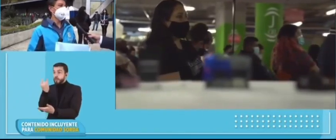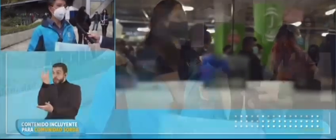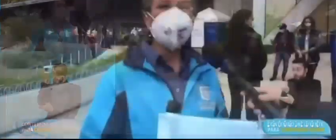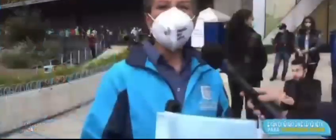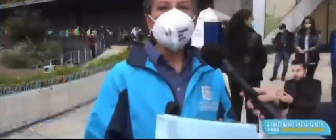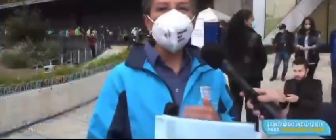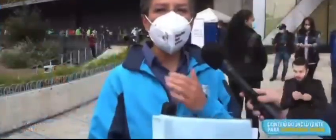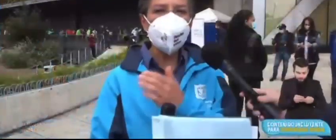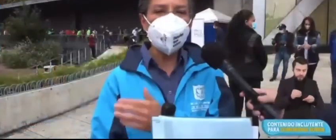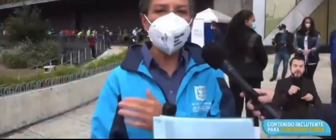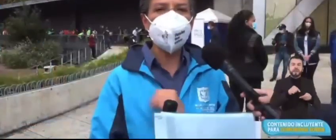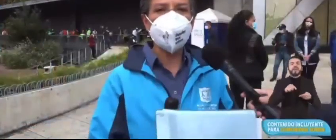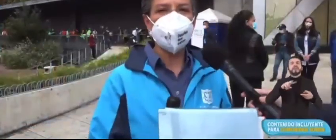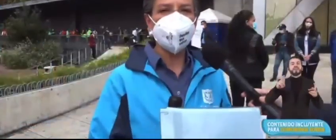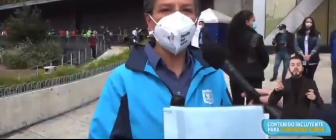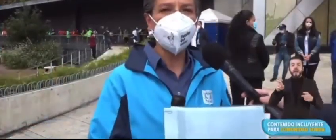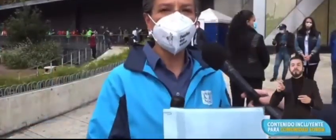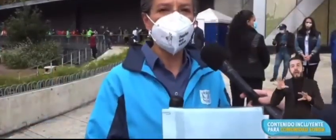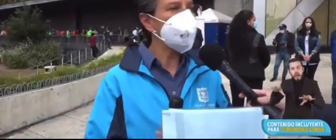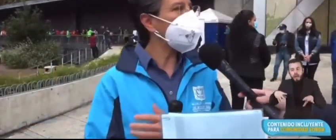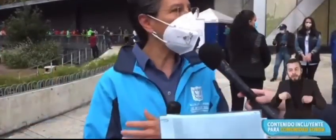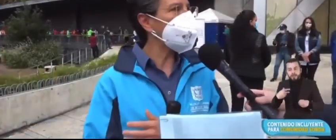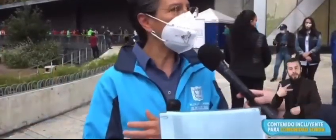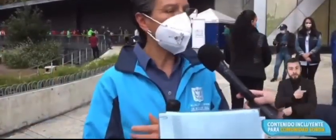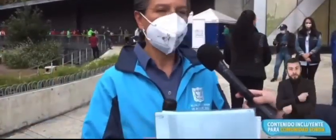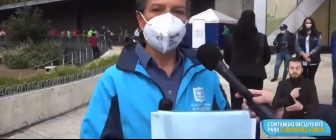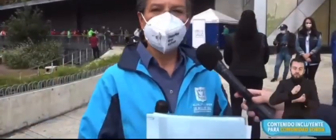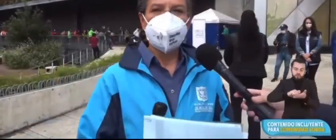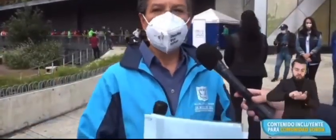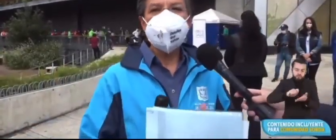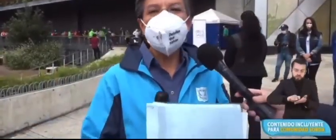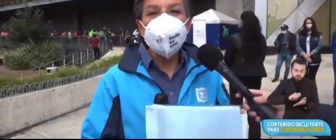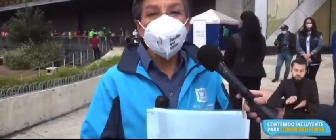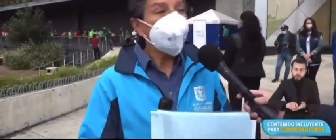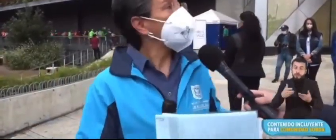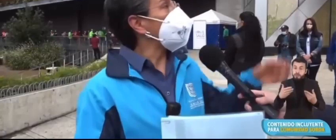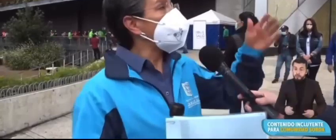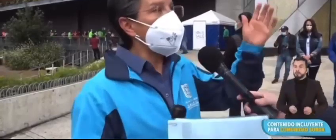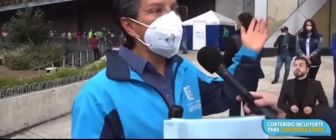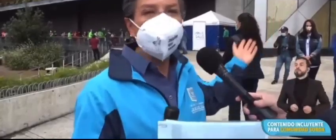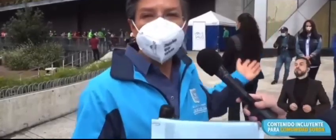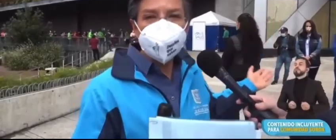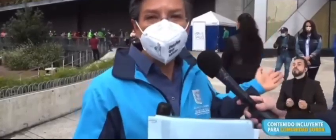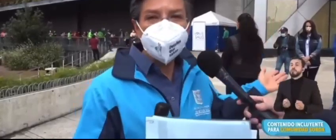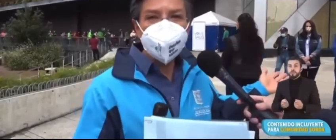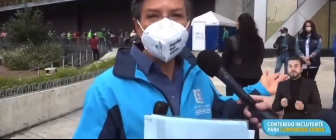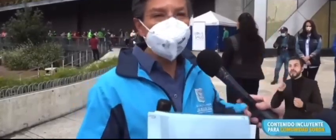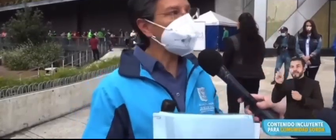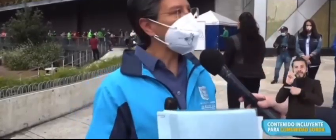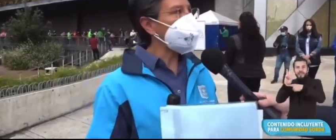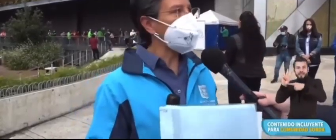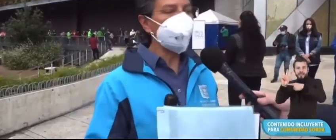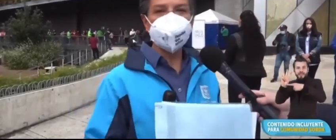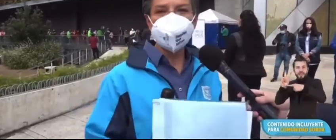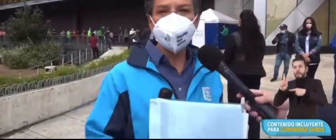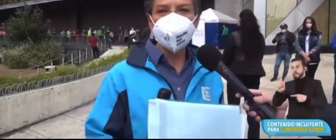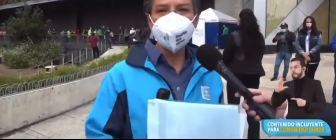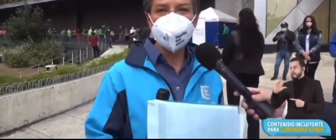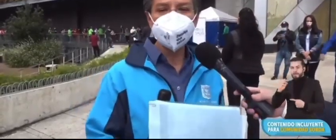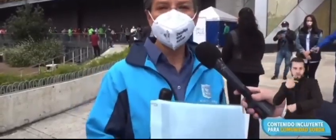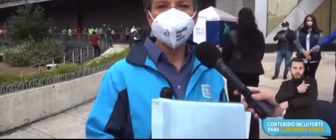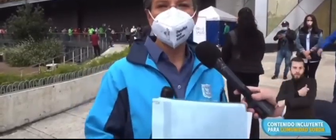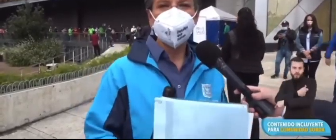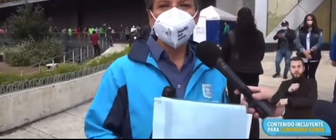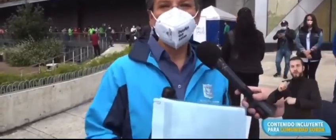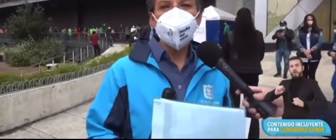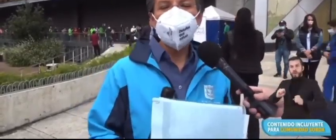tiempo. Y luego en vacunacionbogotá.com escoge cualquiera de los 15 centros comerciales donde quiere venir a ser